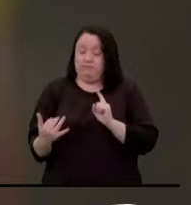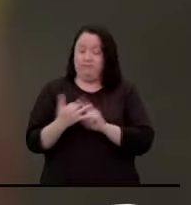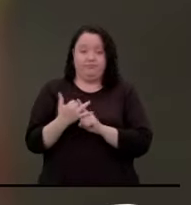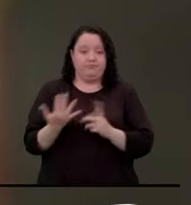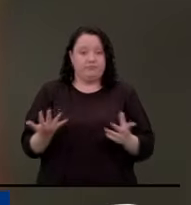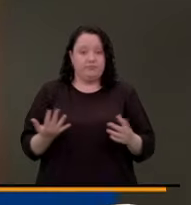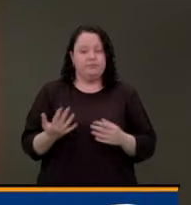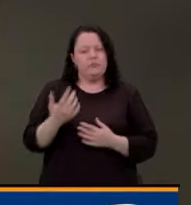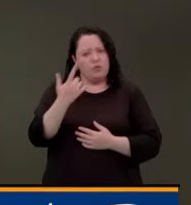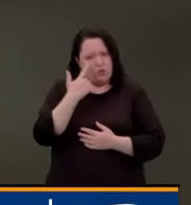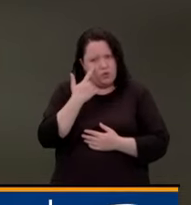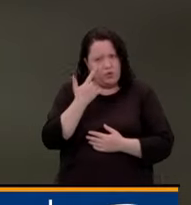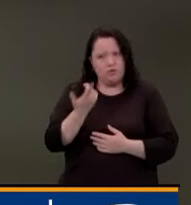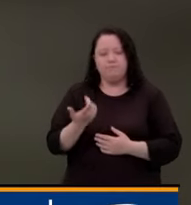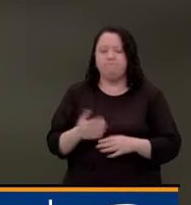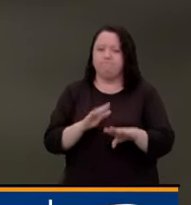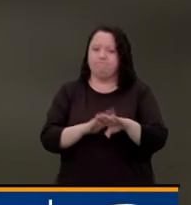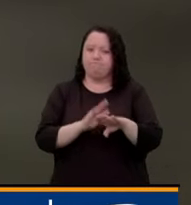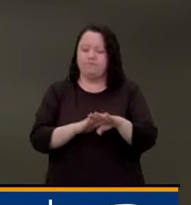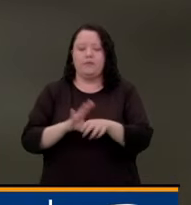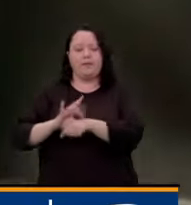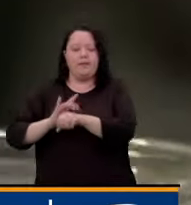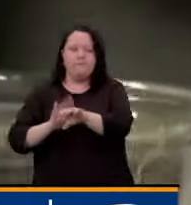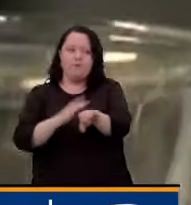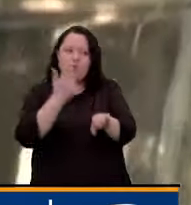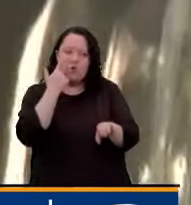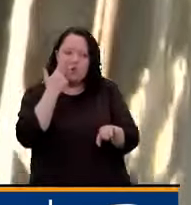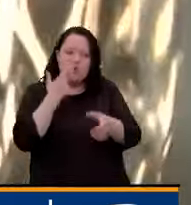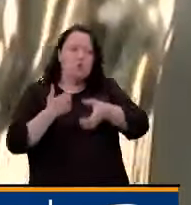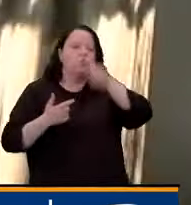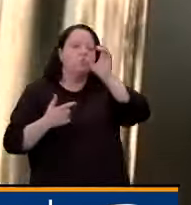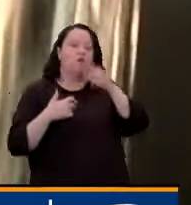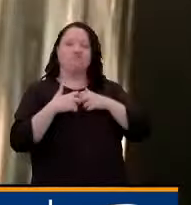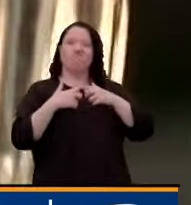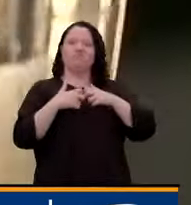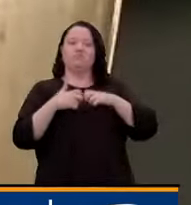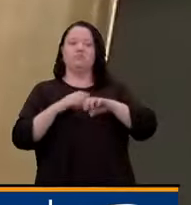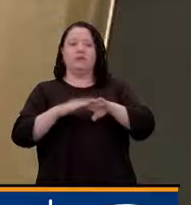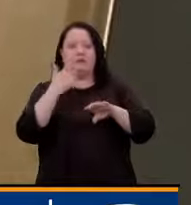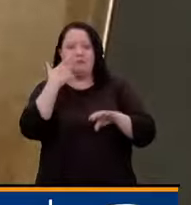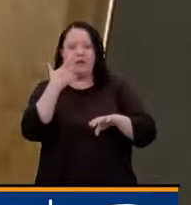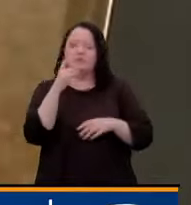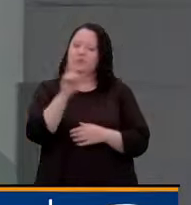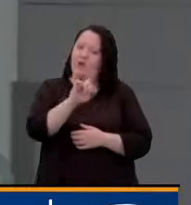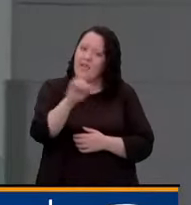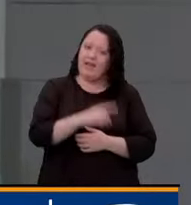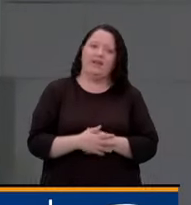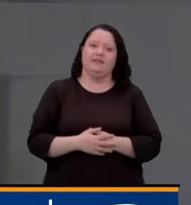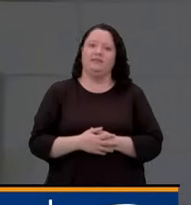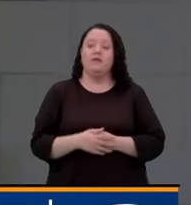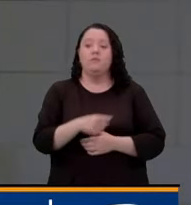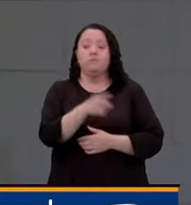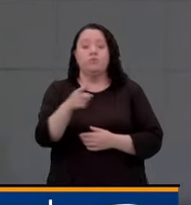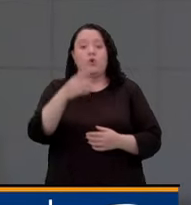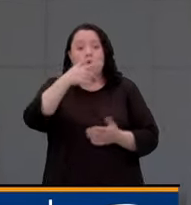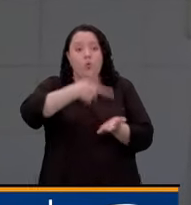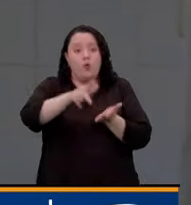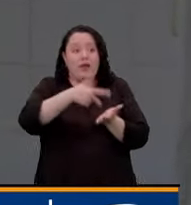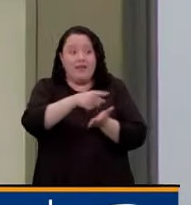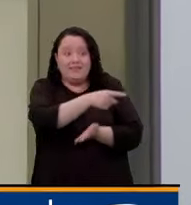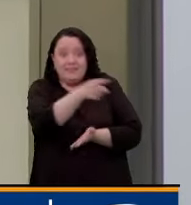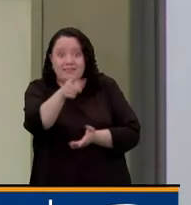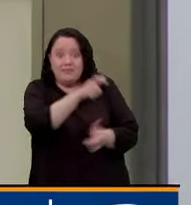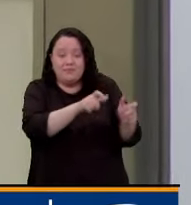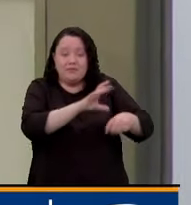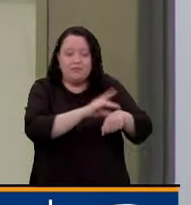No es exagerada la advertencia de los médicos sobre el consumo de bebidas energizantes. Ellos, que están en los servicios de urgencia, son los que enfrentan